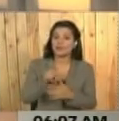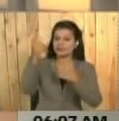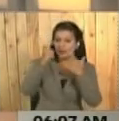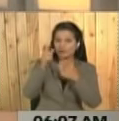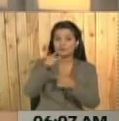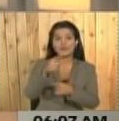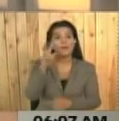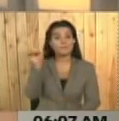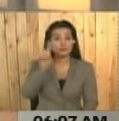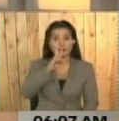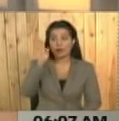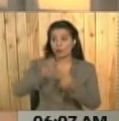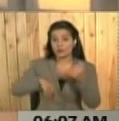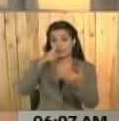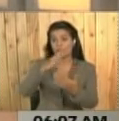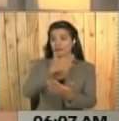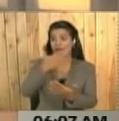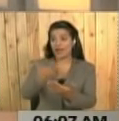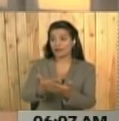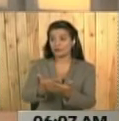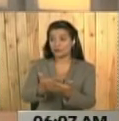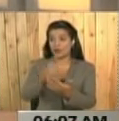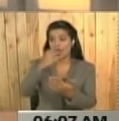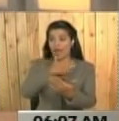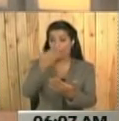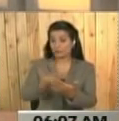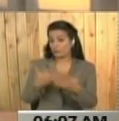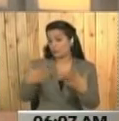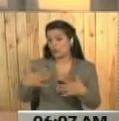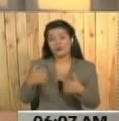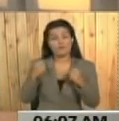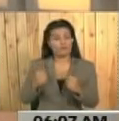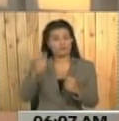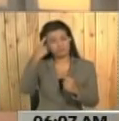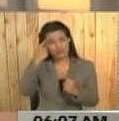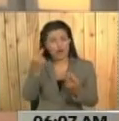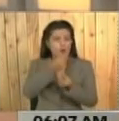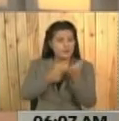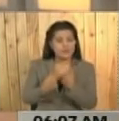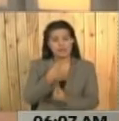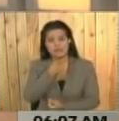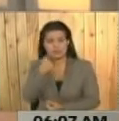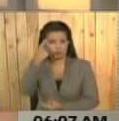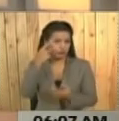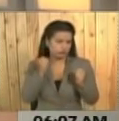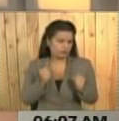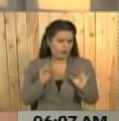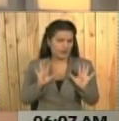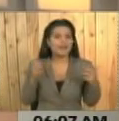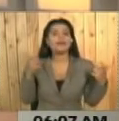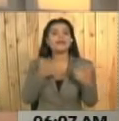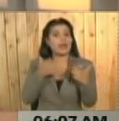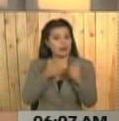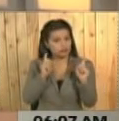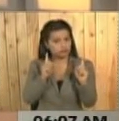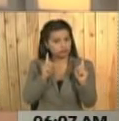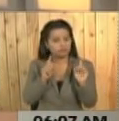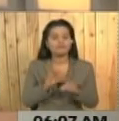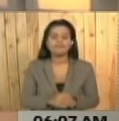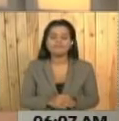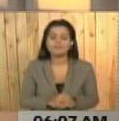el Venezuela los últimos años ha sufrido una de las peores guerras económicas pero sin embargo podemos notar un fenómeno político que me gustaría que lo